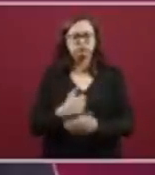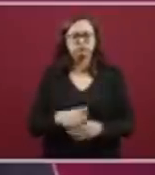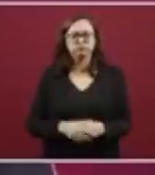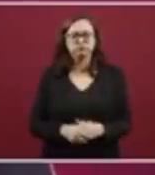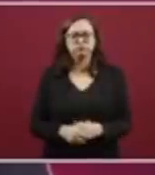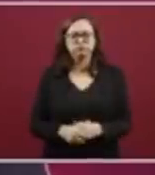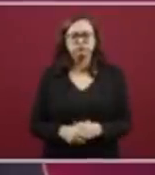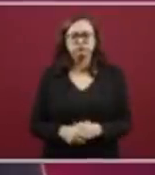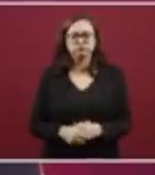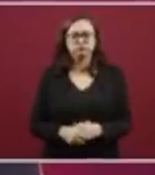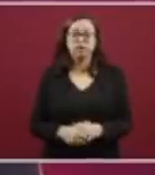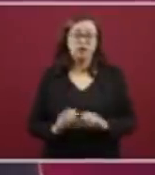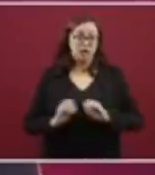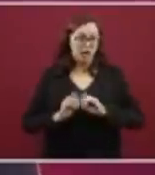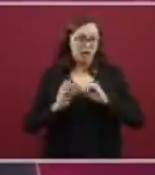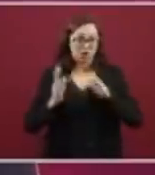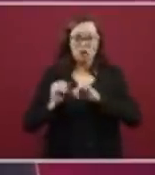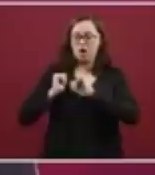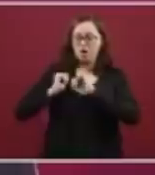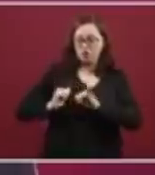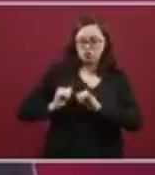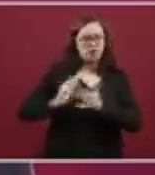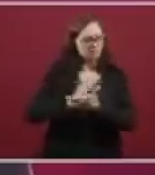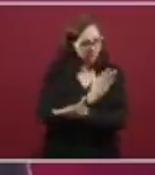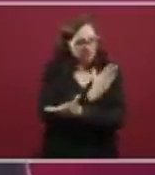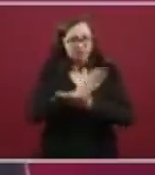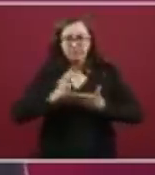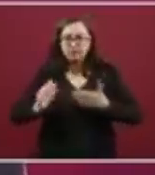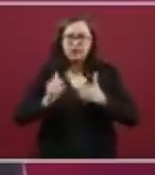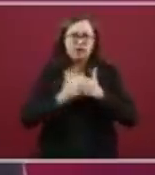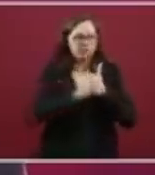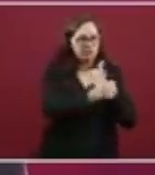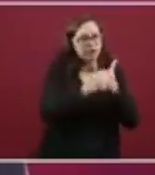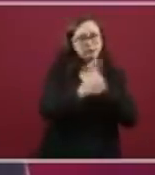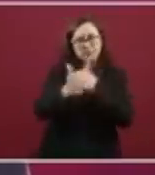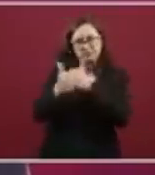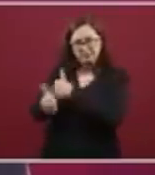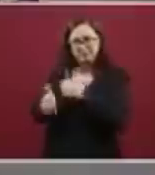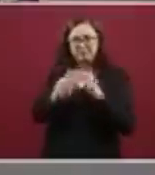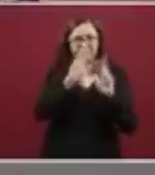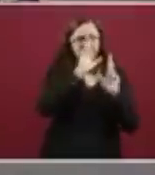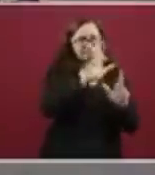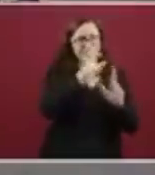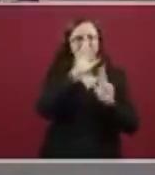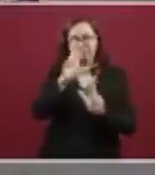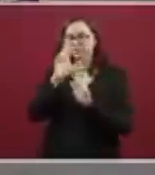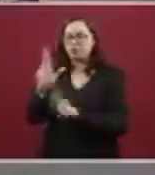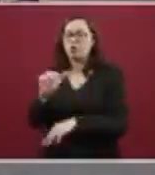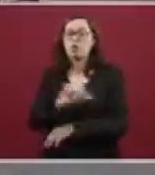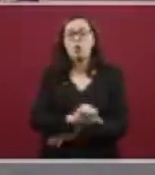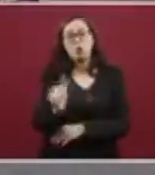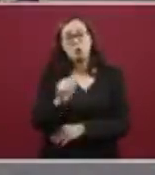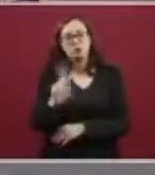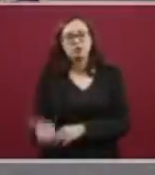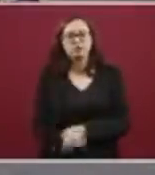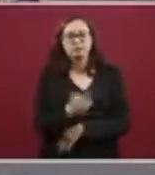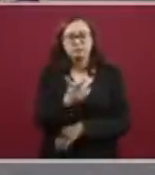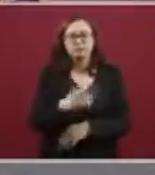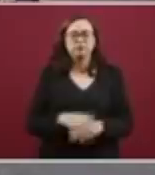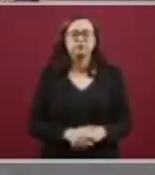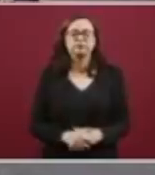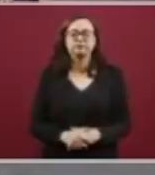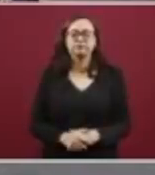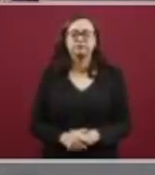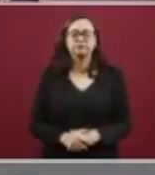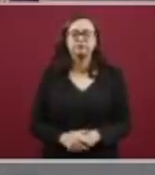respetando la autonomía y la independencia del Poder Judicial. En otro cuestionamiento, presidente, hoy se cumplen pues